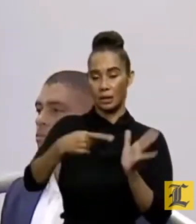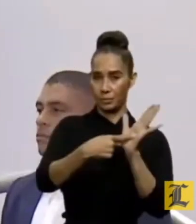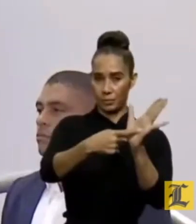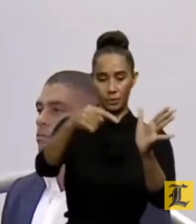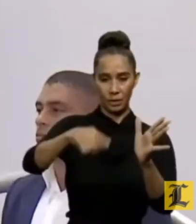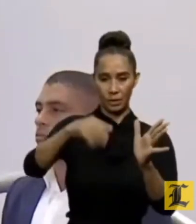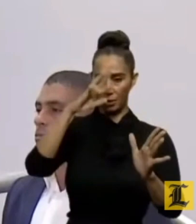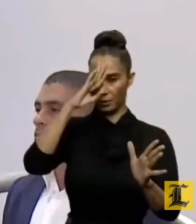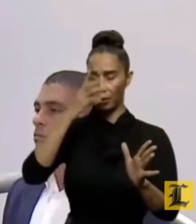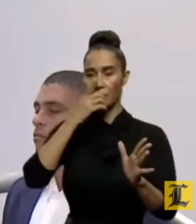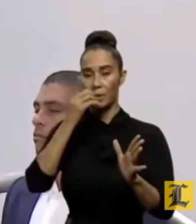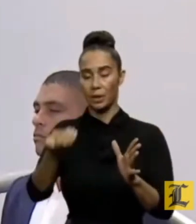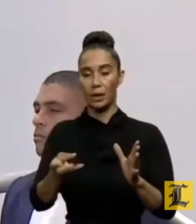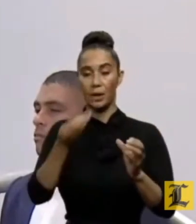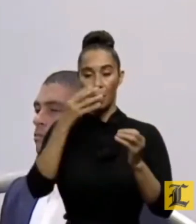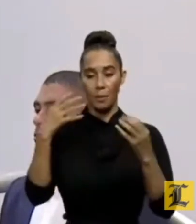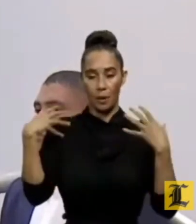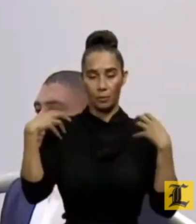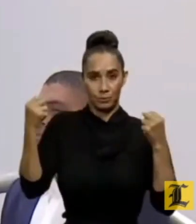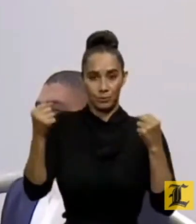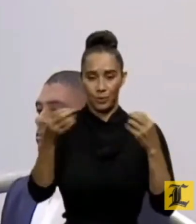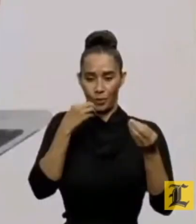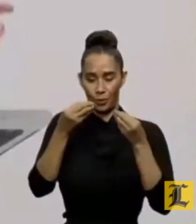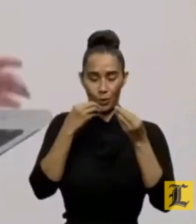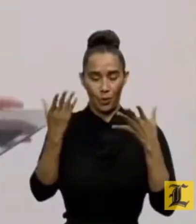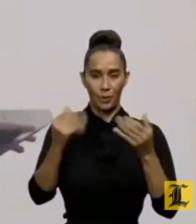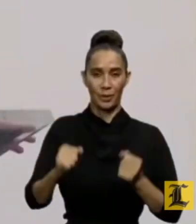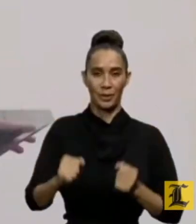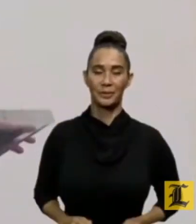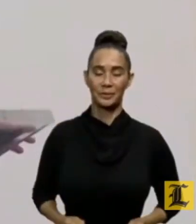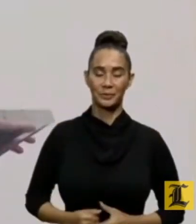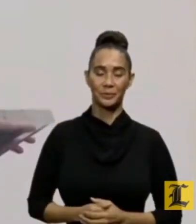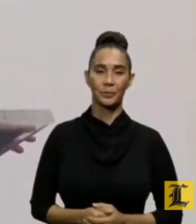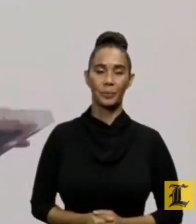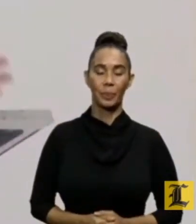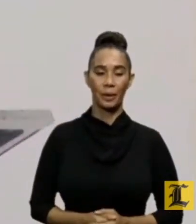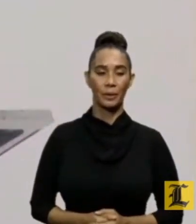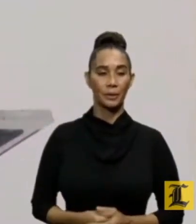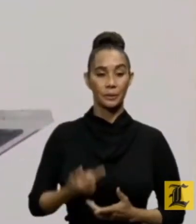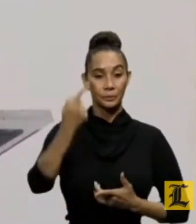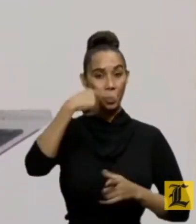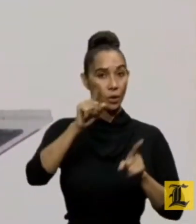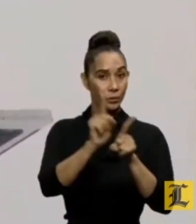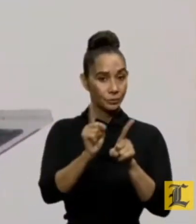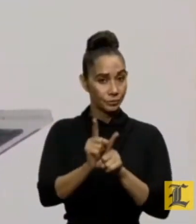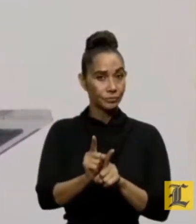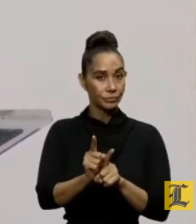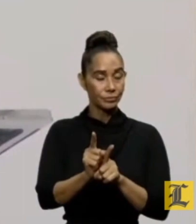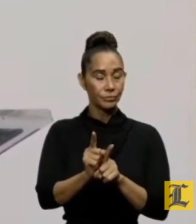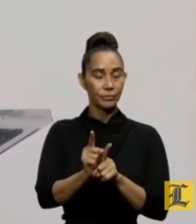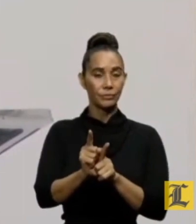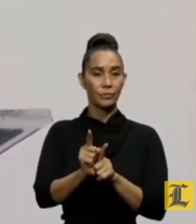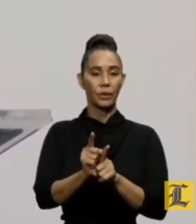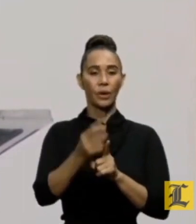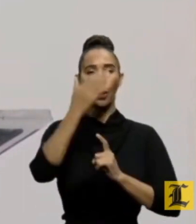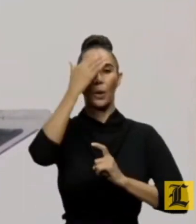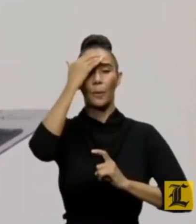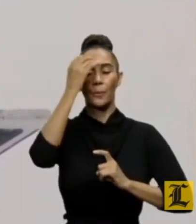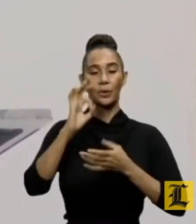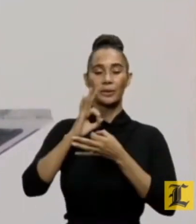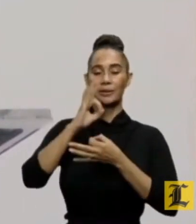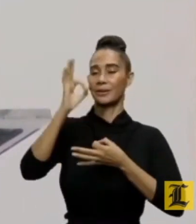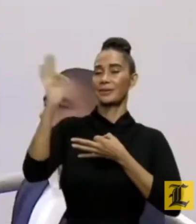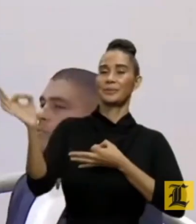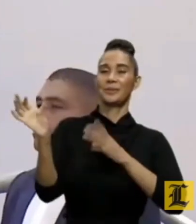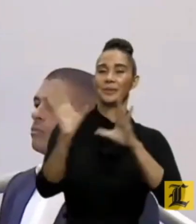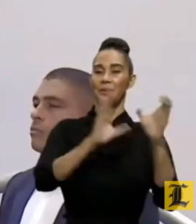demostraban que aquí había menos desnutrición que lo que decía la economía. Pero además también, porque es el espíritu